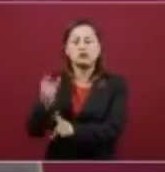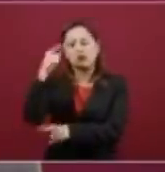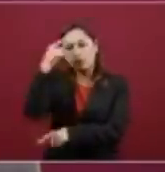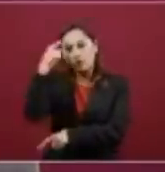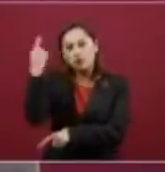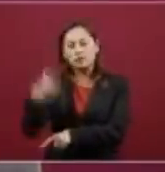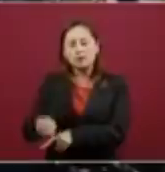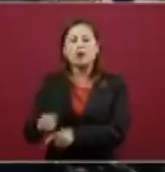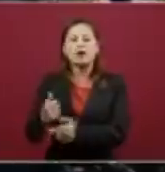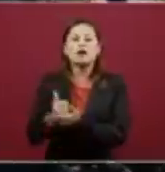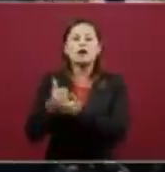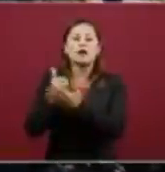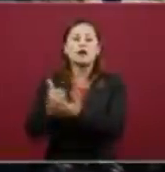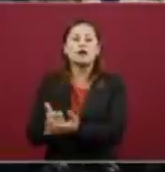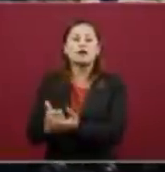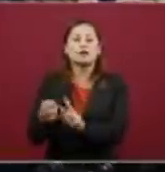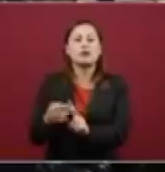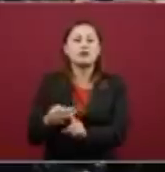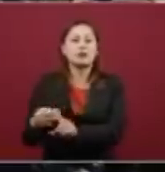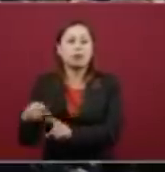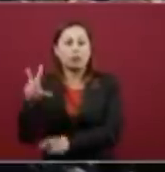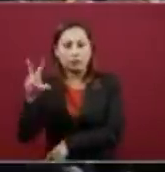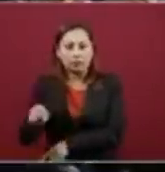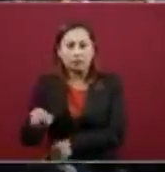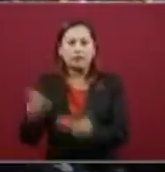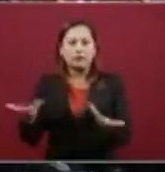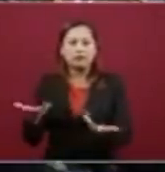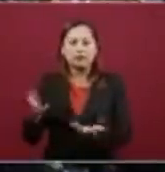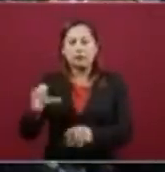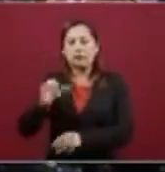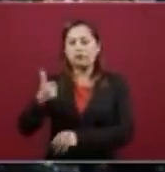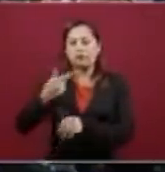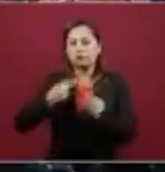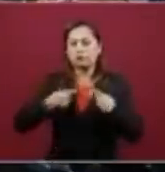esta naturaleza por parte de cualquier tipo de autoridad.